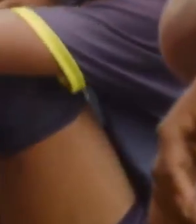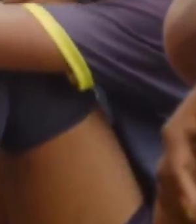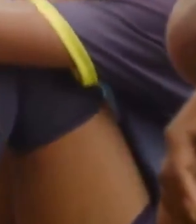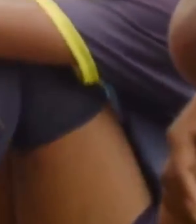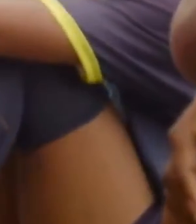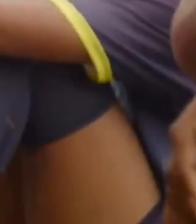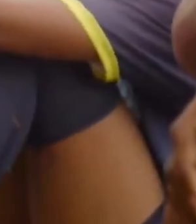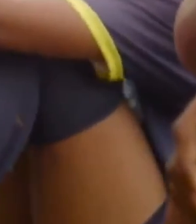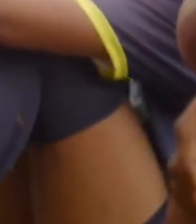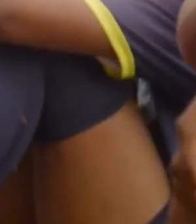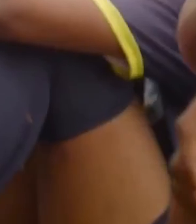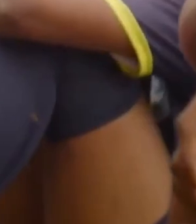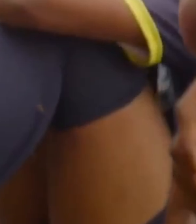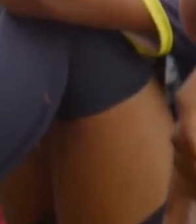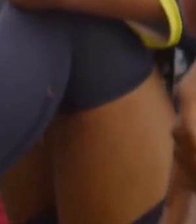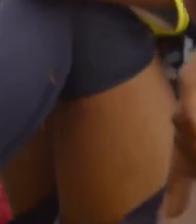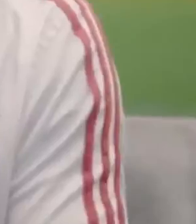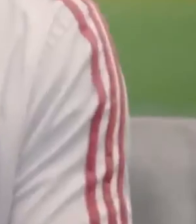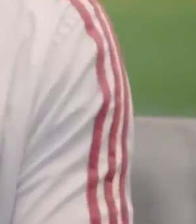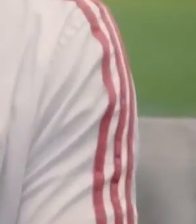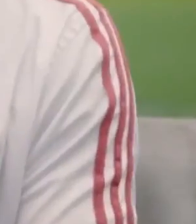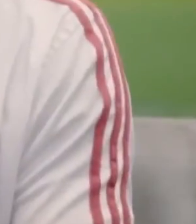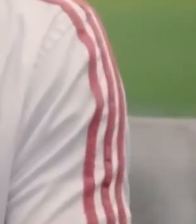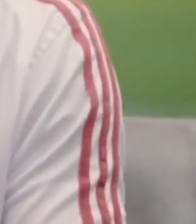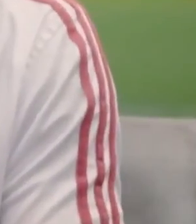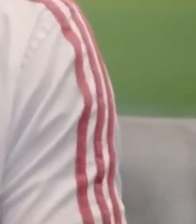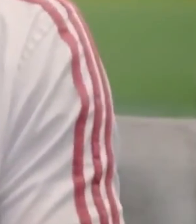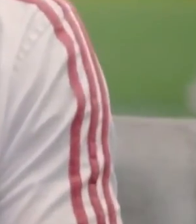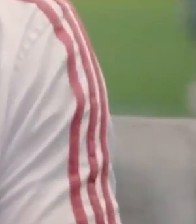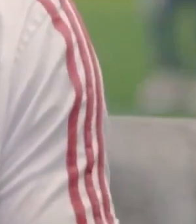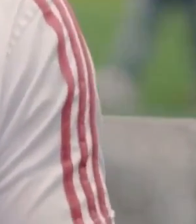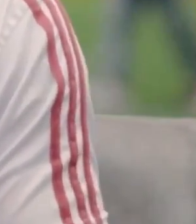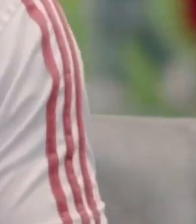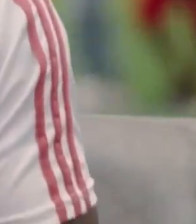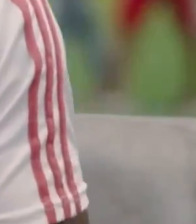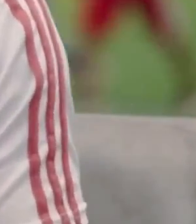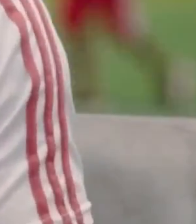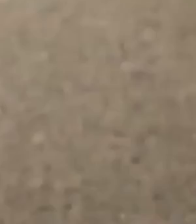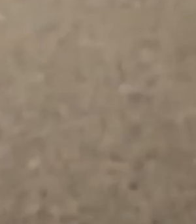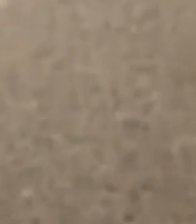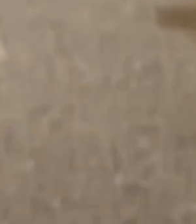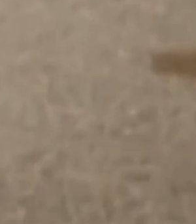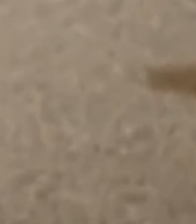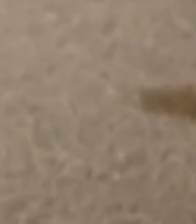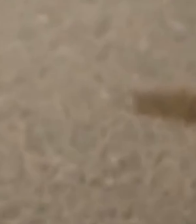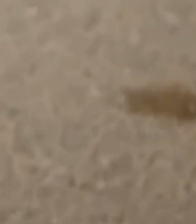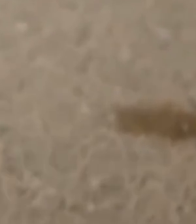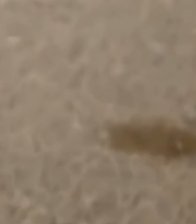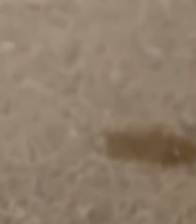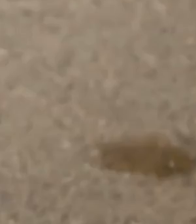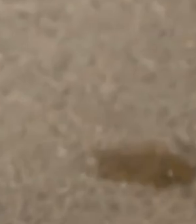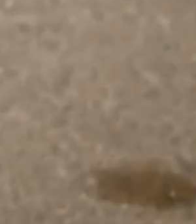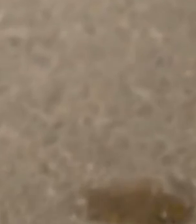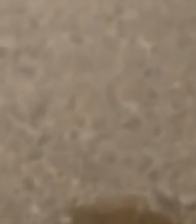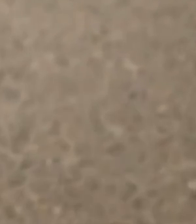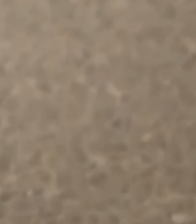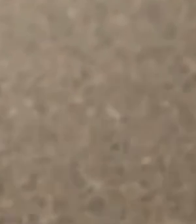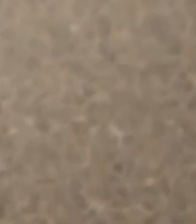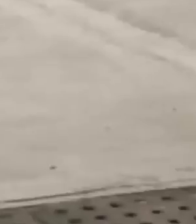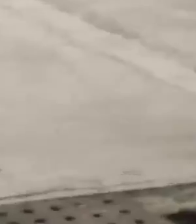domingo a las 12 del día. Estaban hasta comiendo lo que más me gusta, que es pescado.